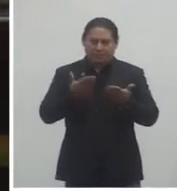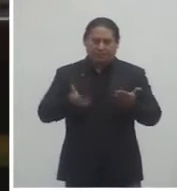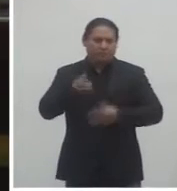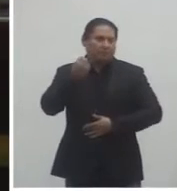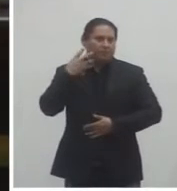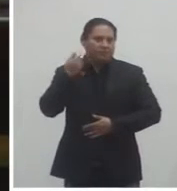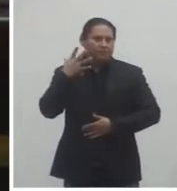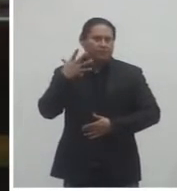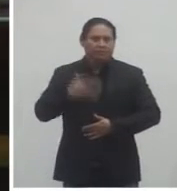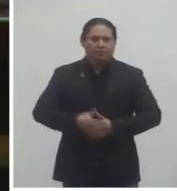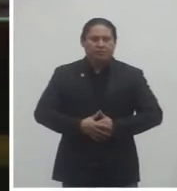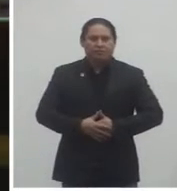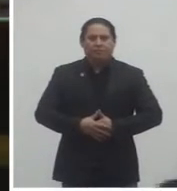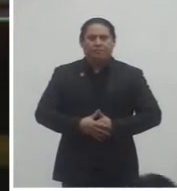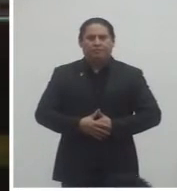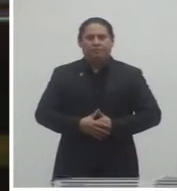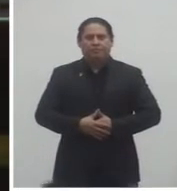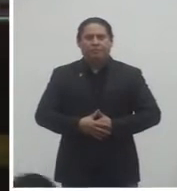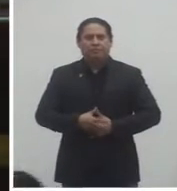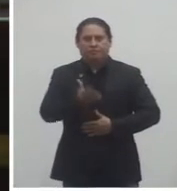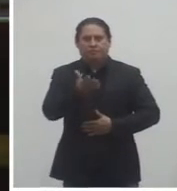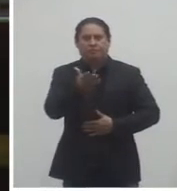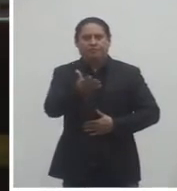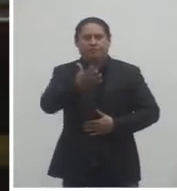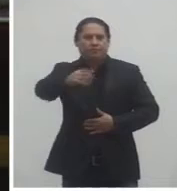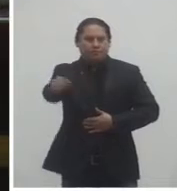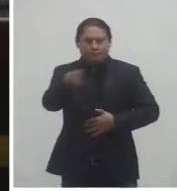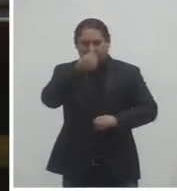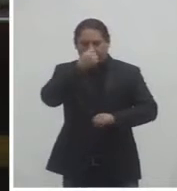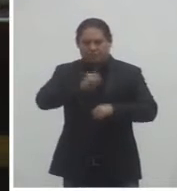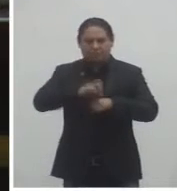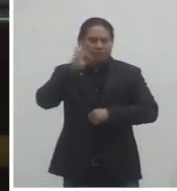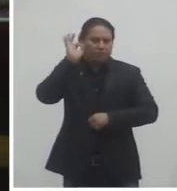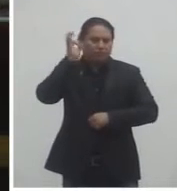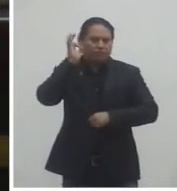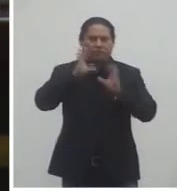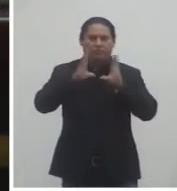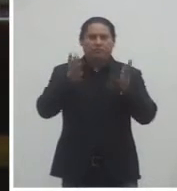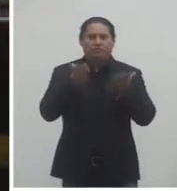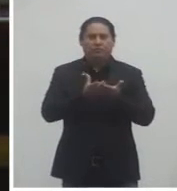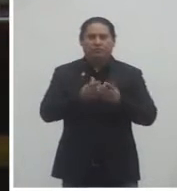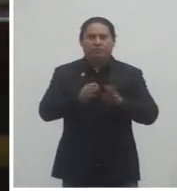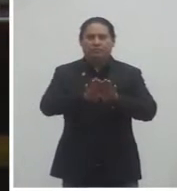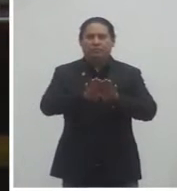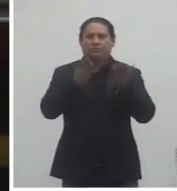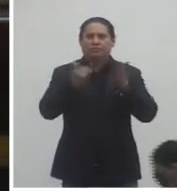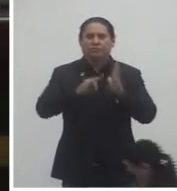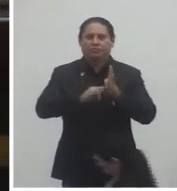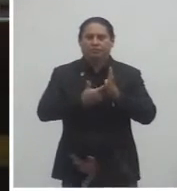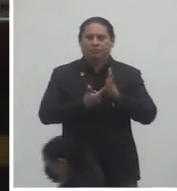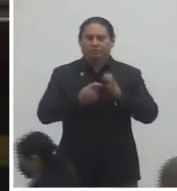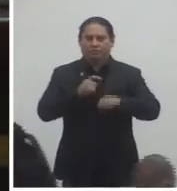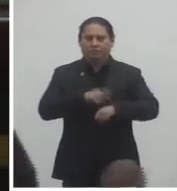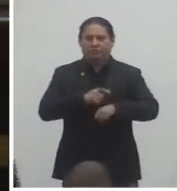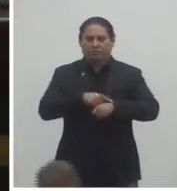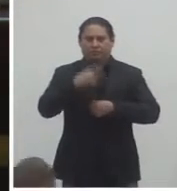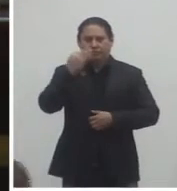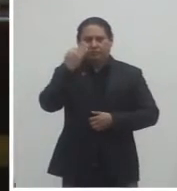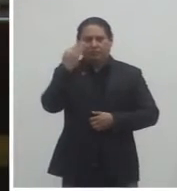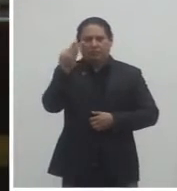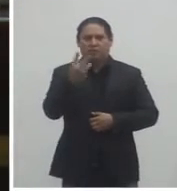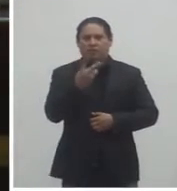presente sesión ordinaria. Solicito a la Secretaría de Servicios Parlamentarios abra el sistema electrónico hasta